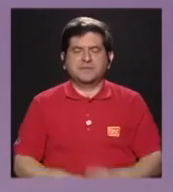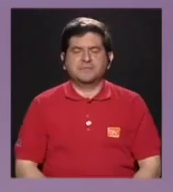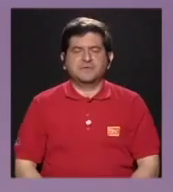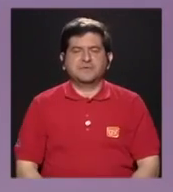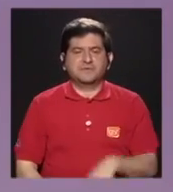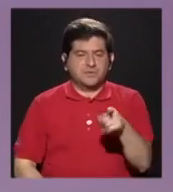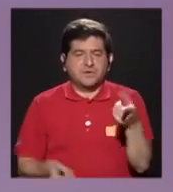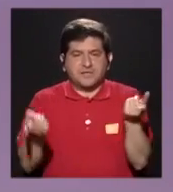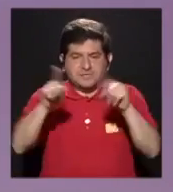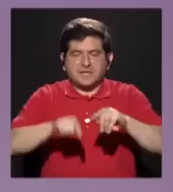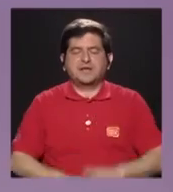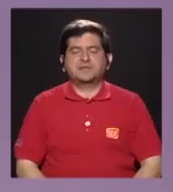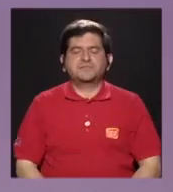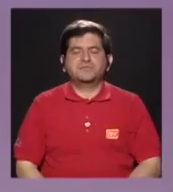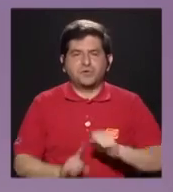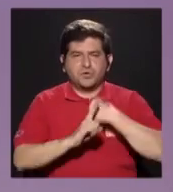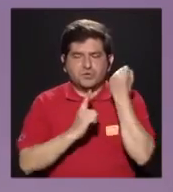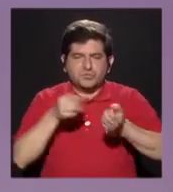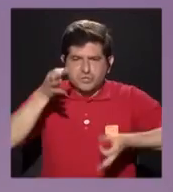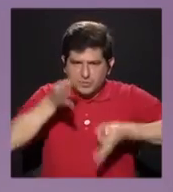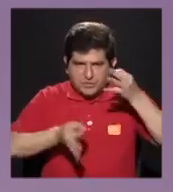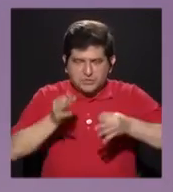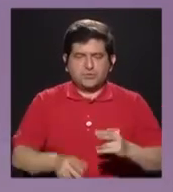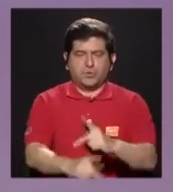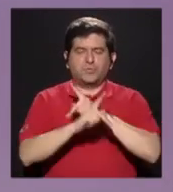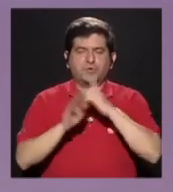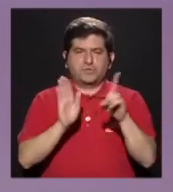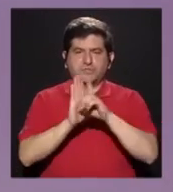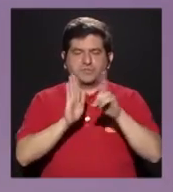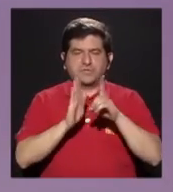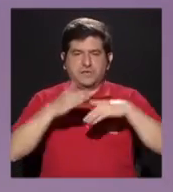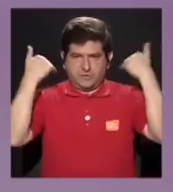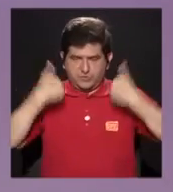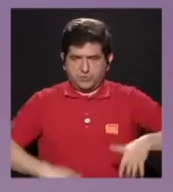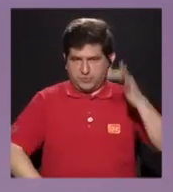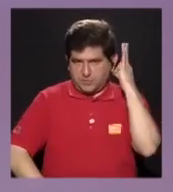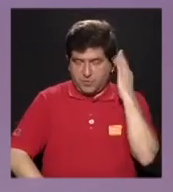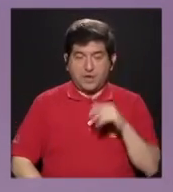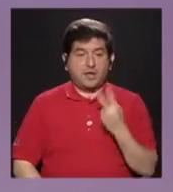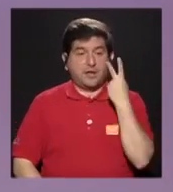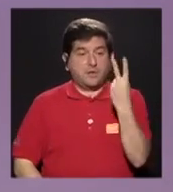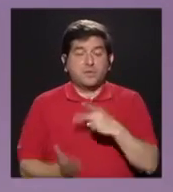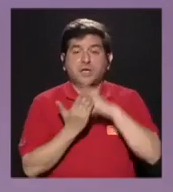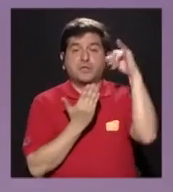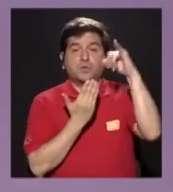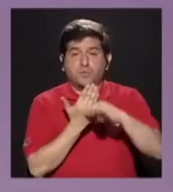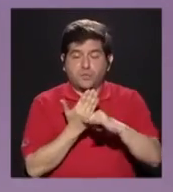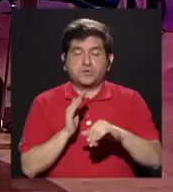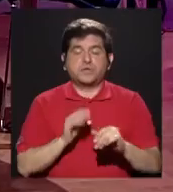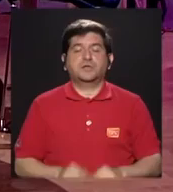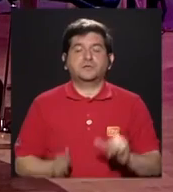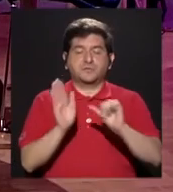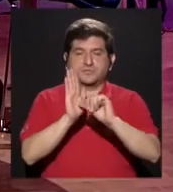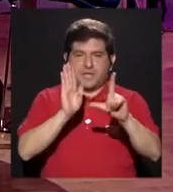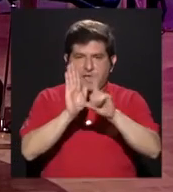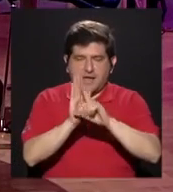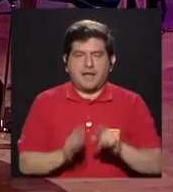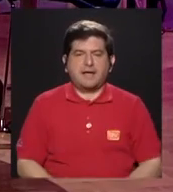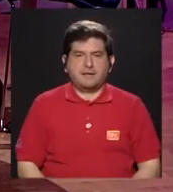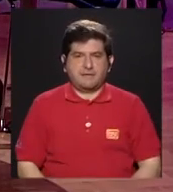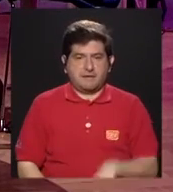llama de condición jurídica de protección de los derechos humanos de las mujeres que está vigilante que los proyectos de ley que están en la asamblea legislativa